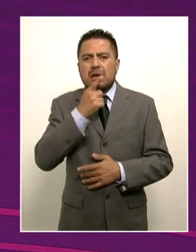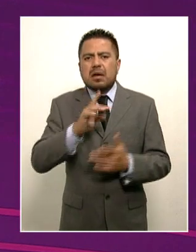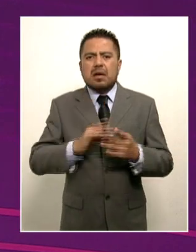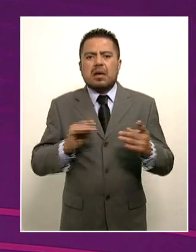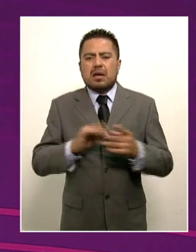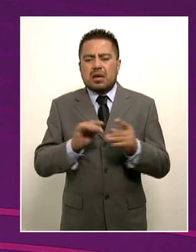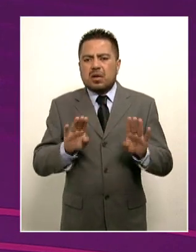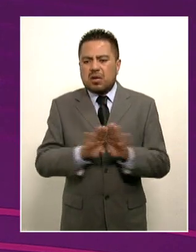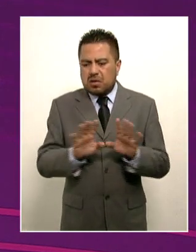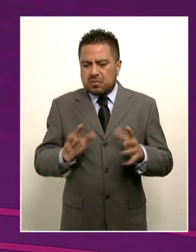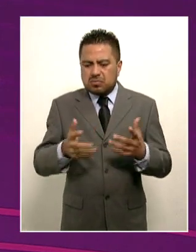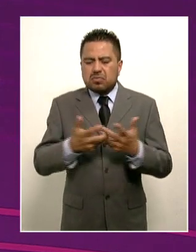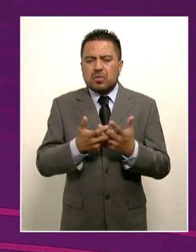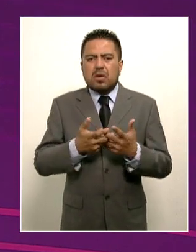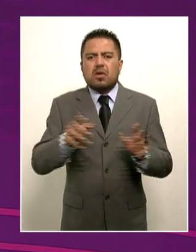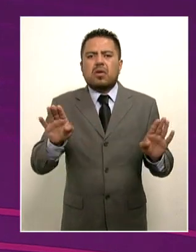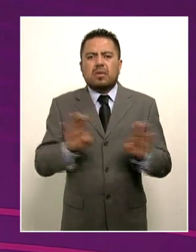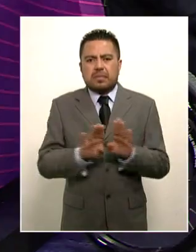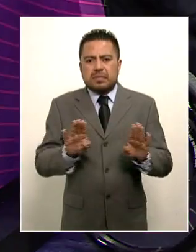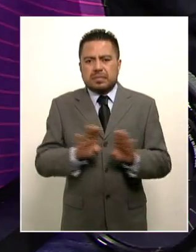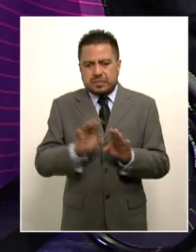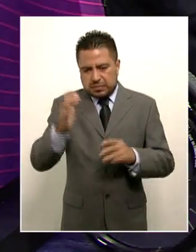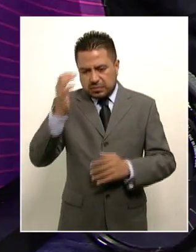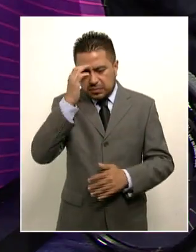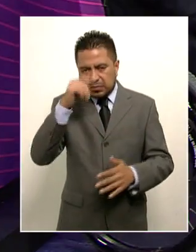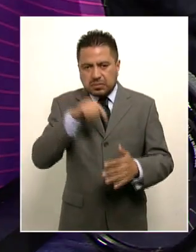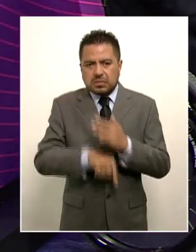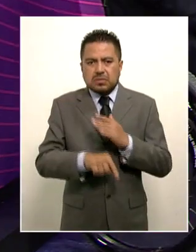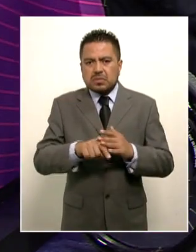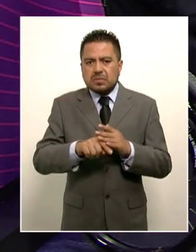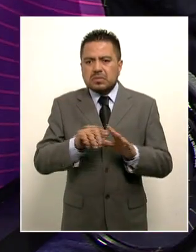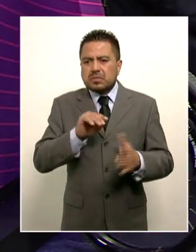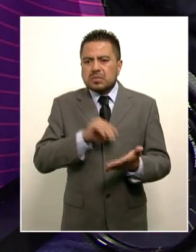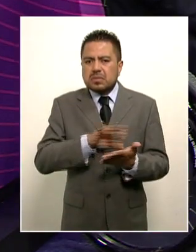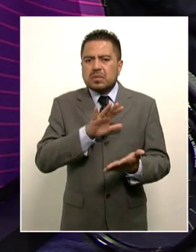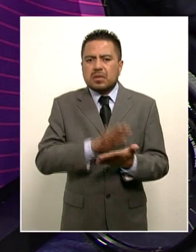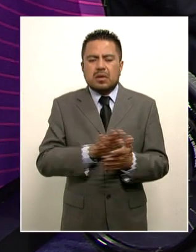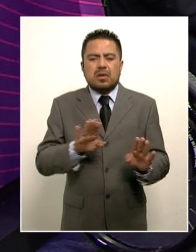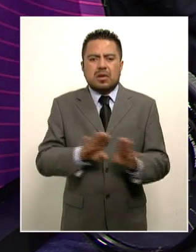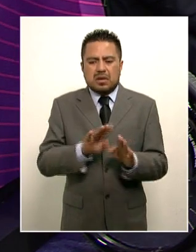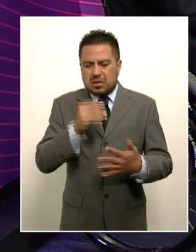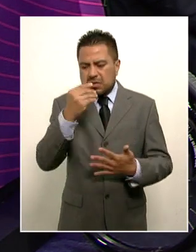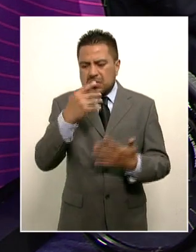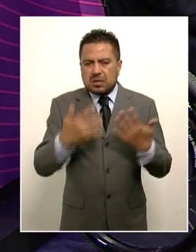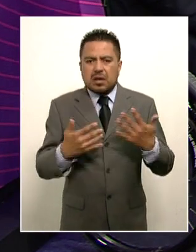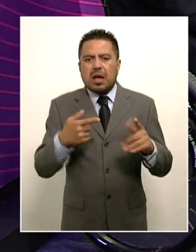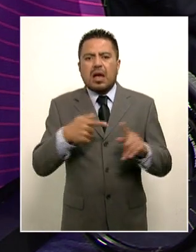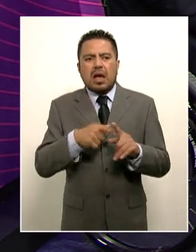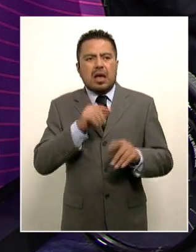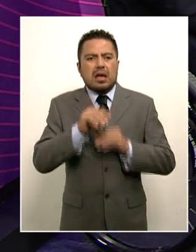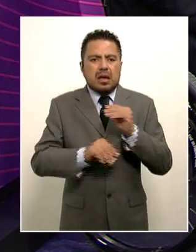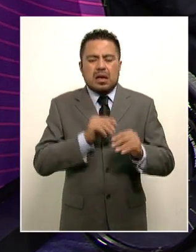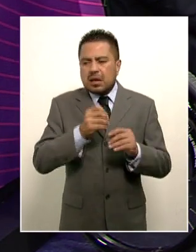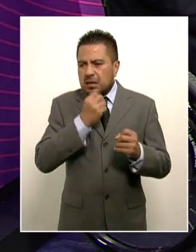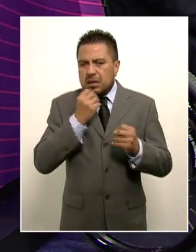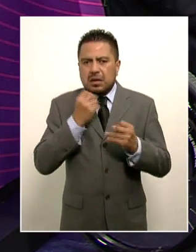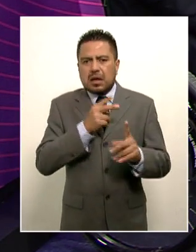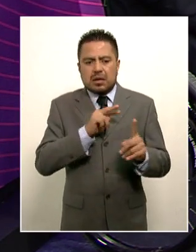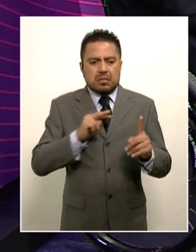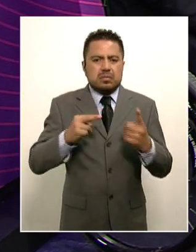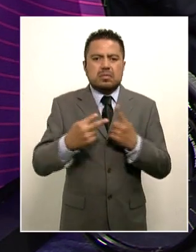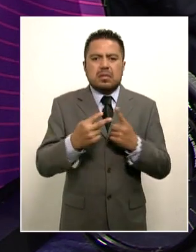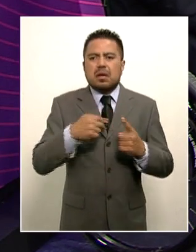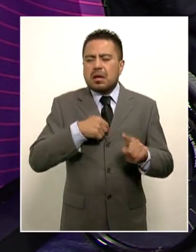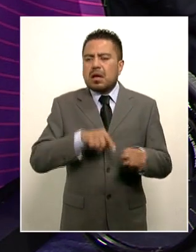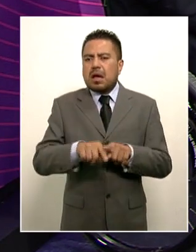estigma, ¿no? De lo que conocemos o contemplamos como estereotipo de lo que es estéticamente agradable a la vista, pues mi hermano